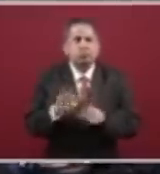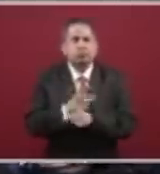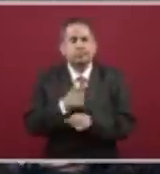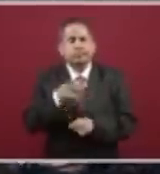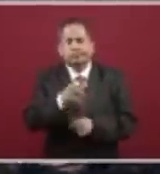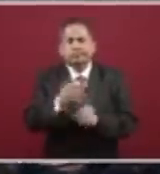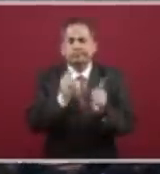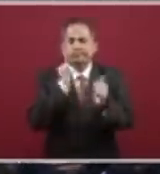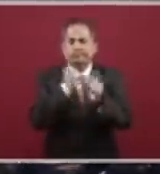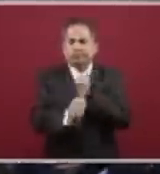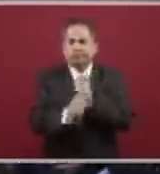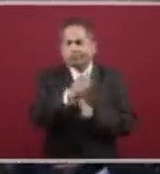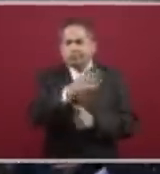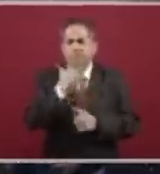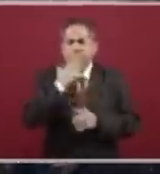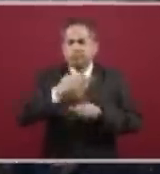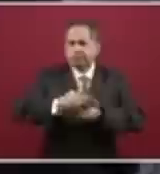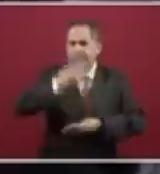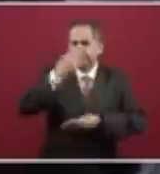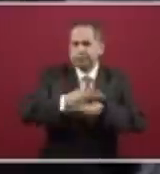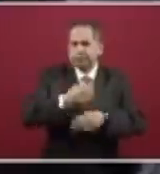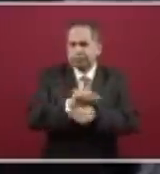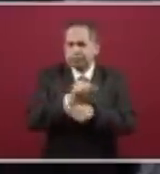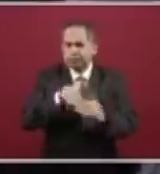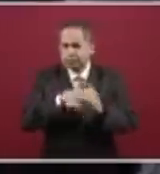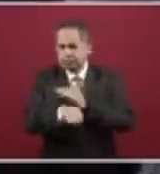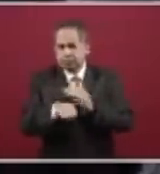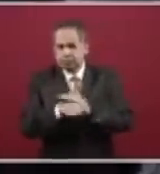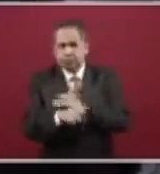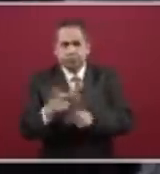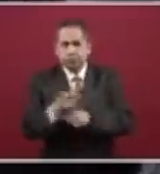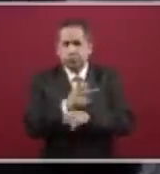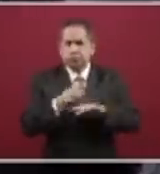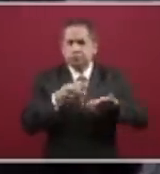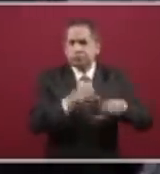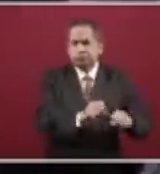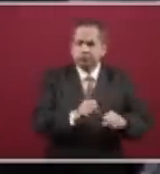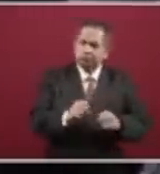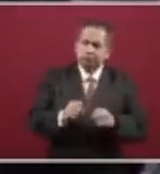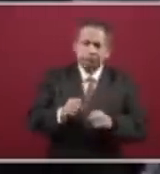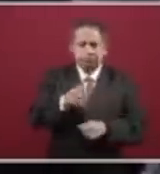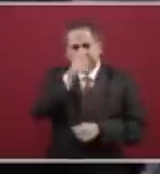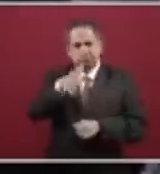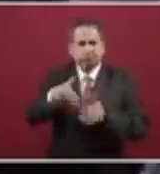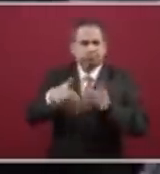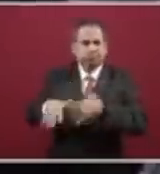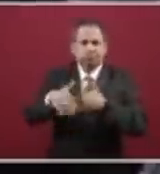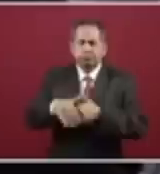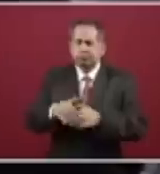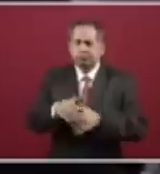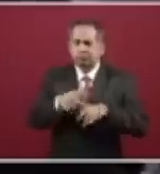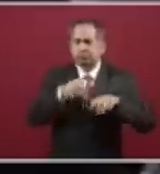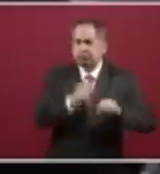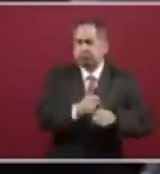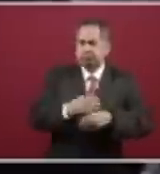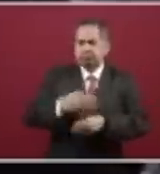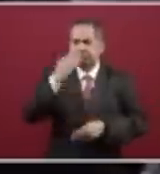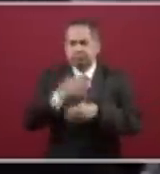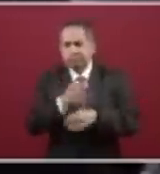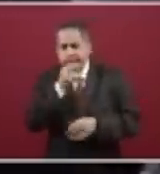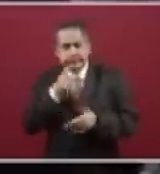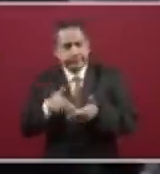están tomadas en sonora y baja california sobre las peticiones de los manifestantes y si se tiene ya